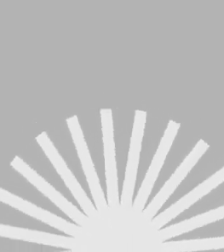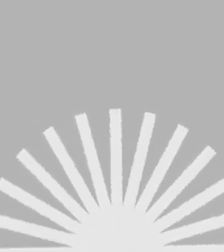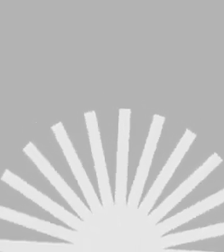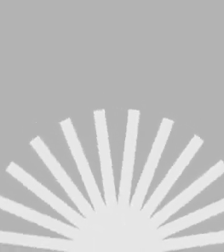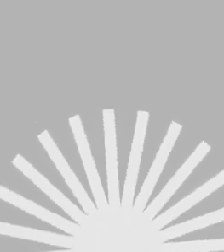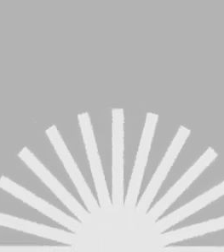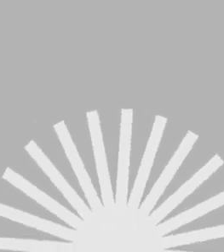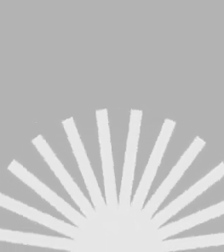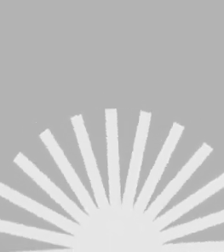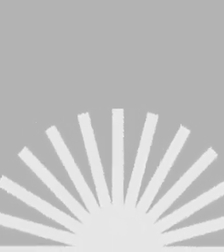y